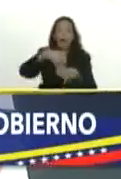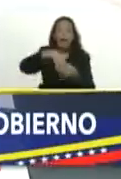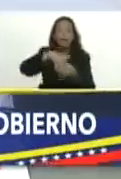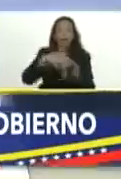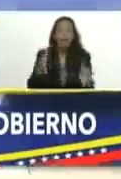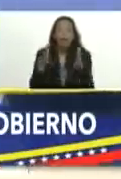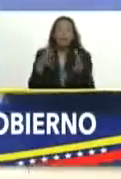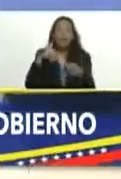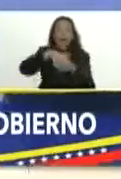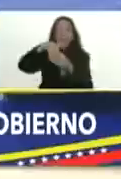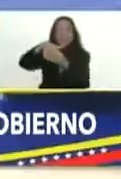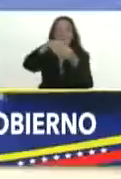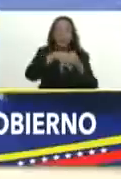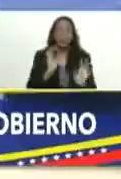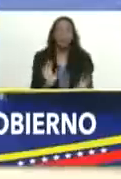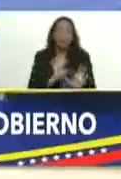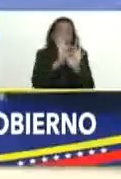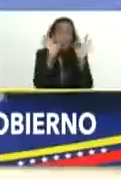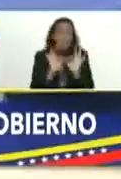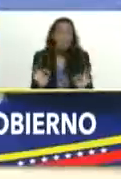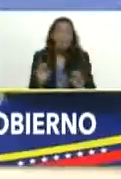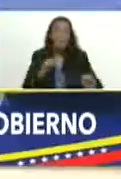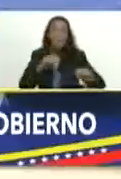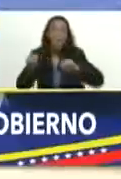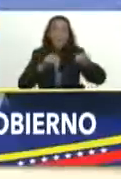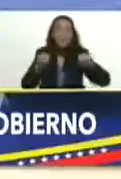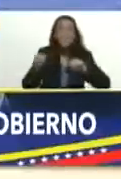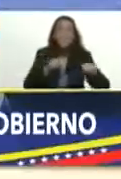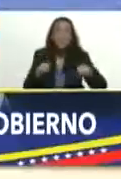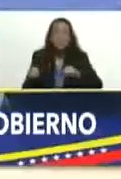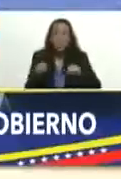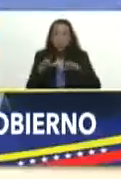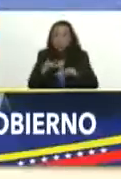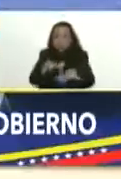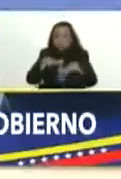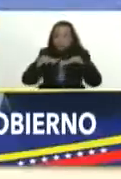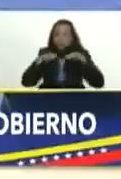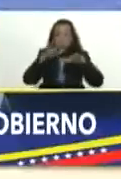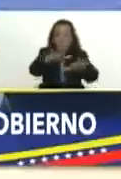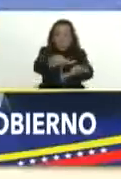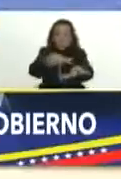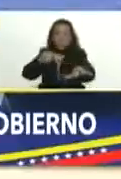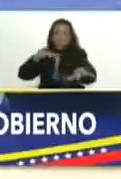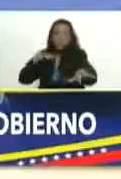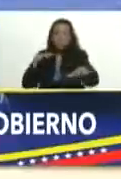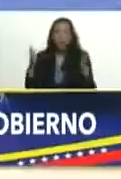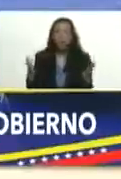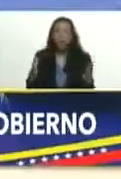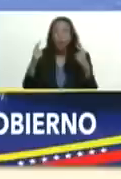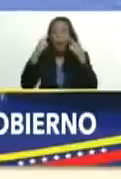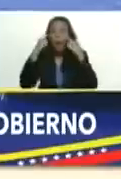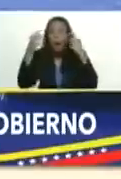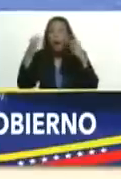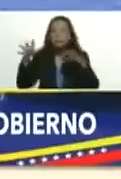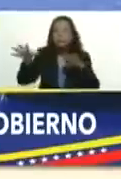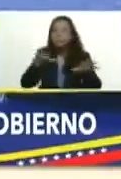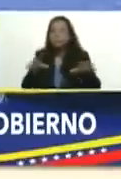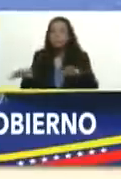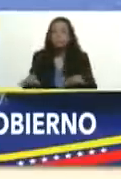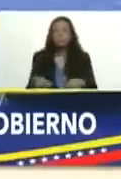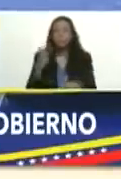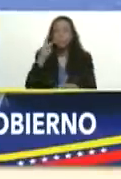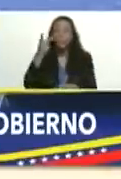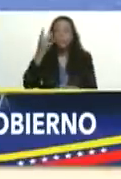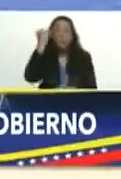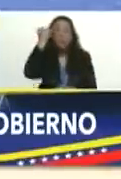1x10. Un método de movilización, de concientización, de cohesión